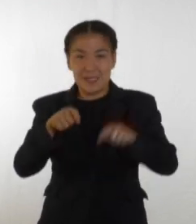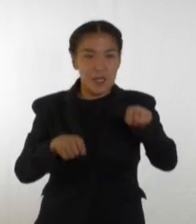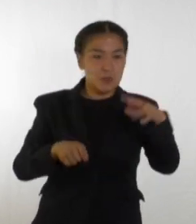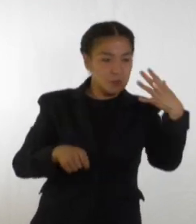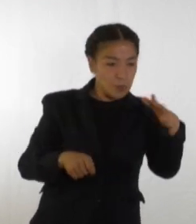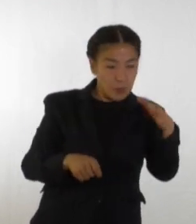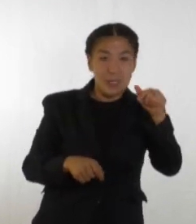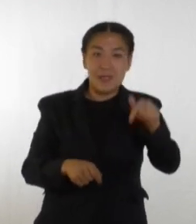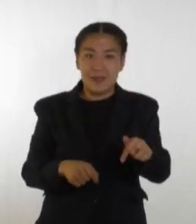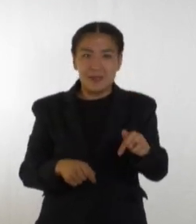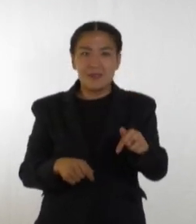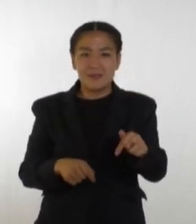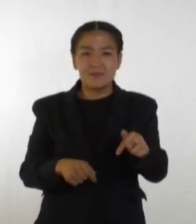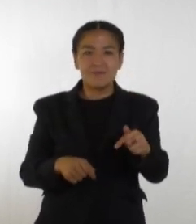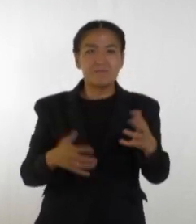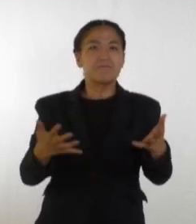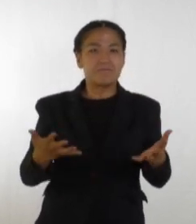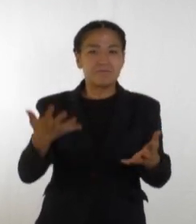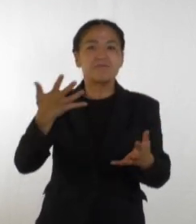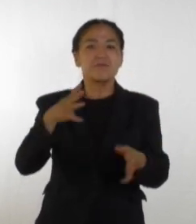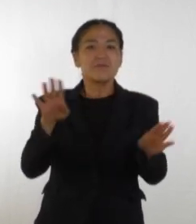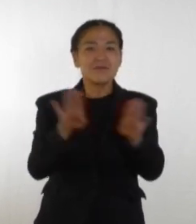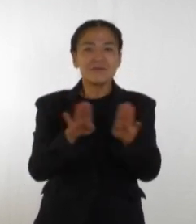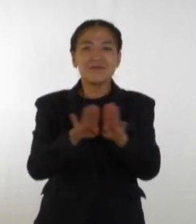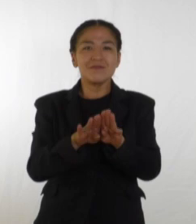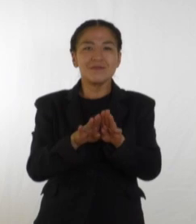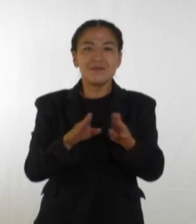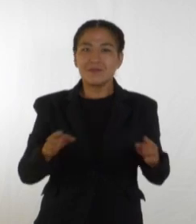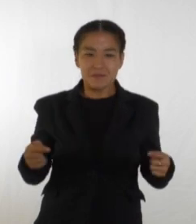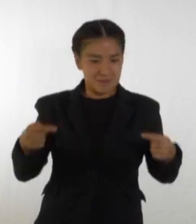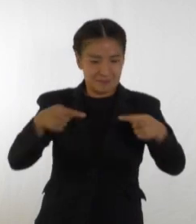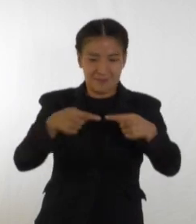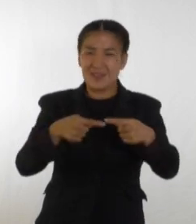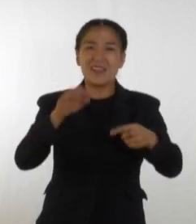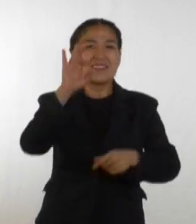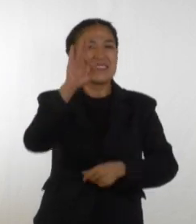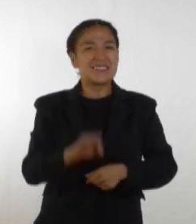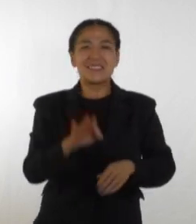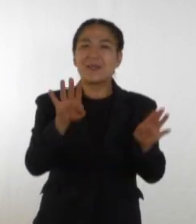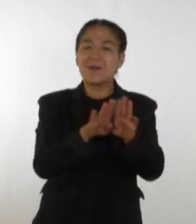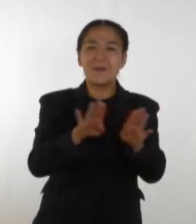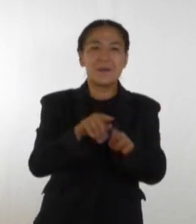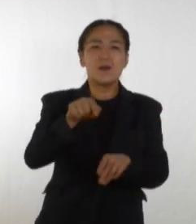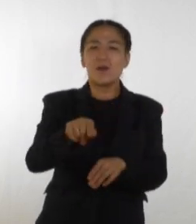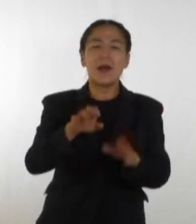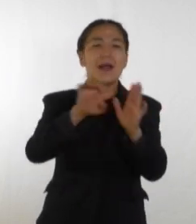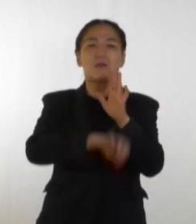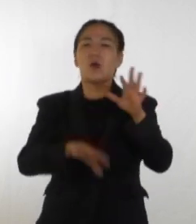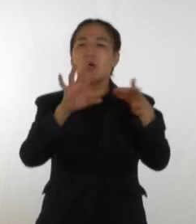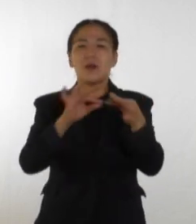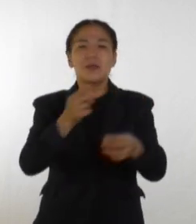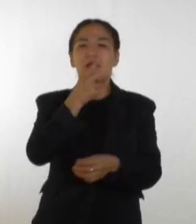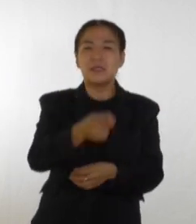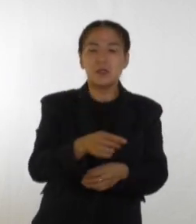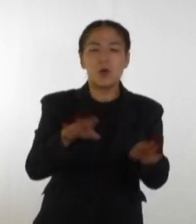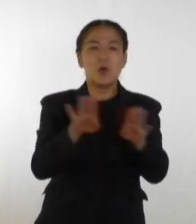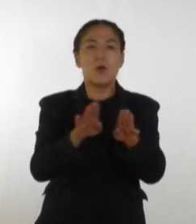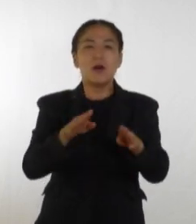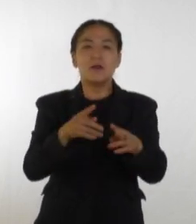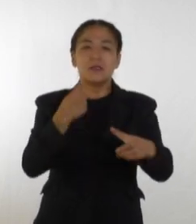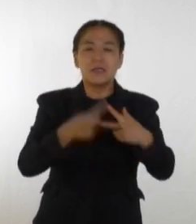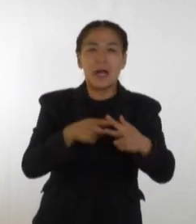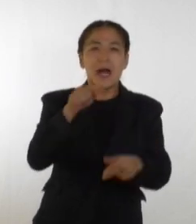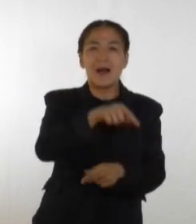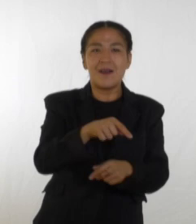sol sí es ¿no? Sí acaba ajustándose de maravilla a un modelo que te dice que